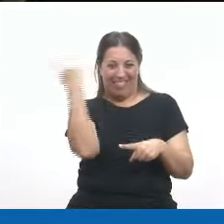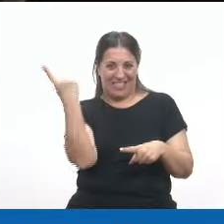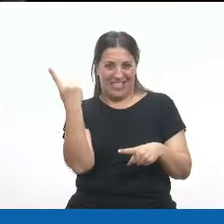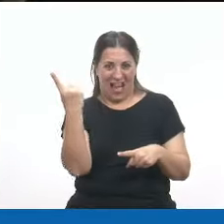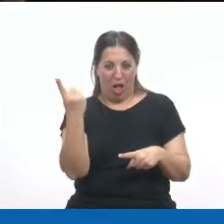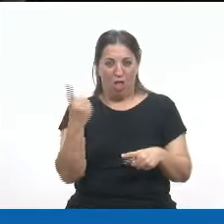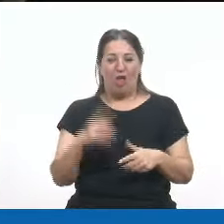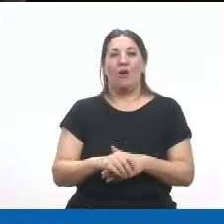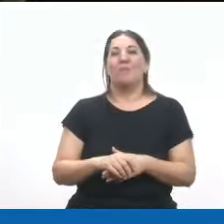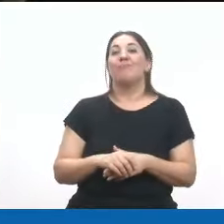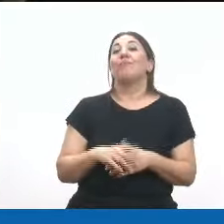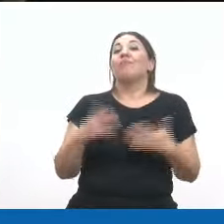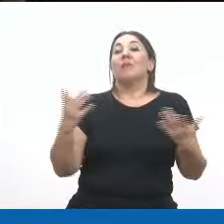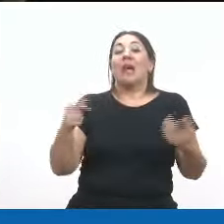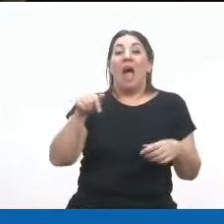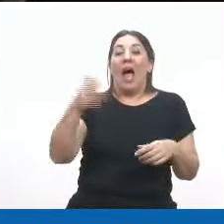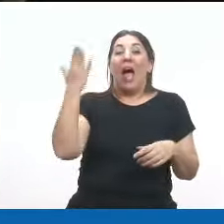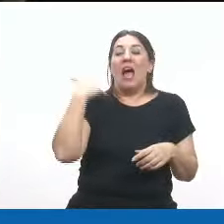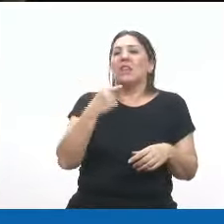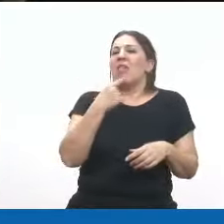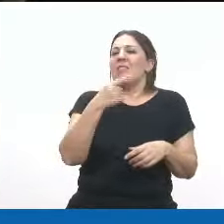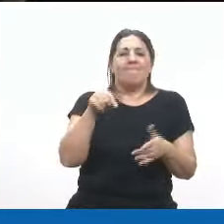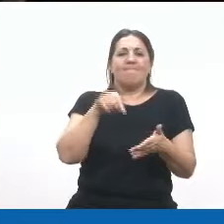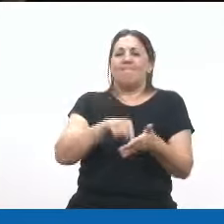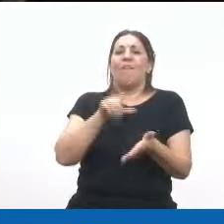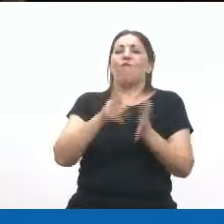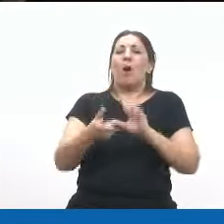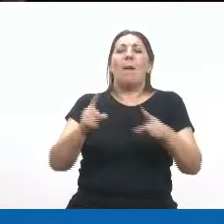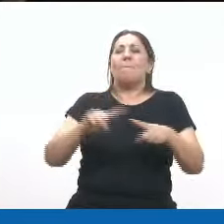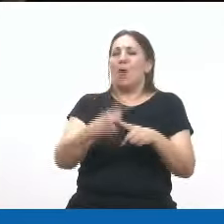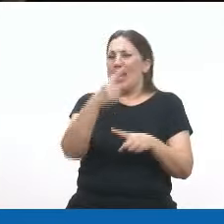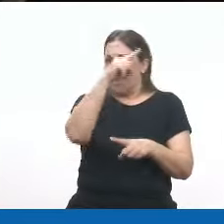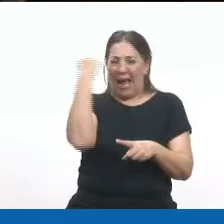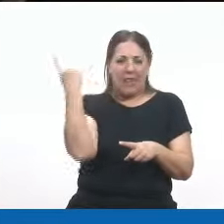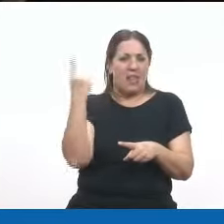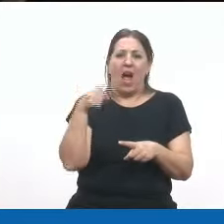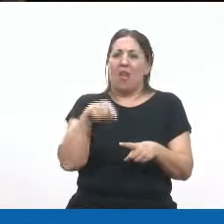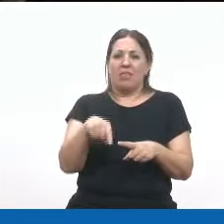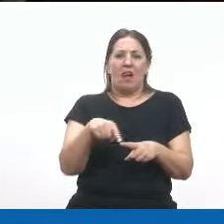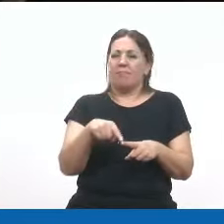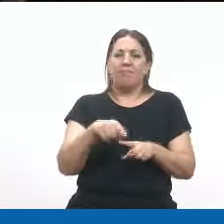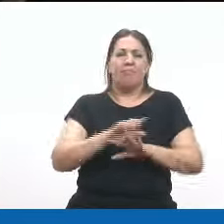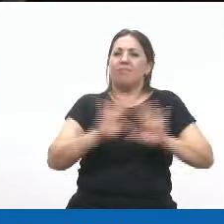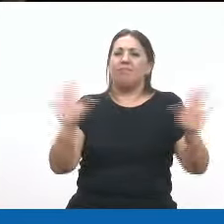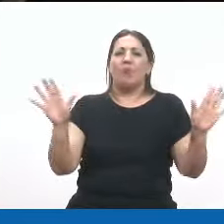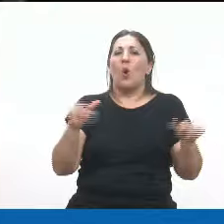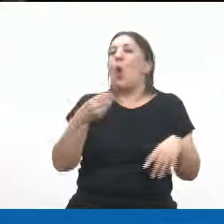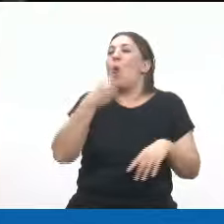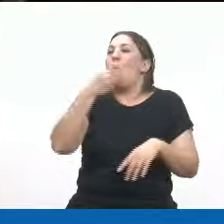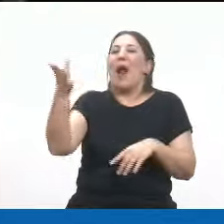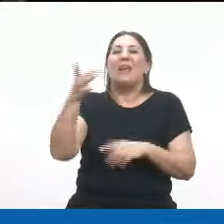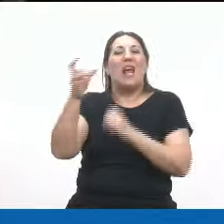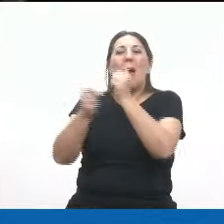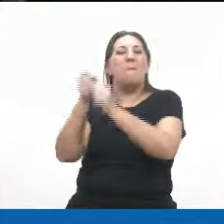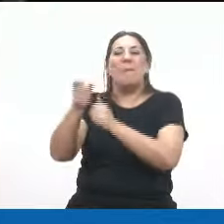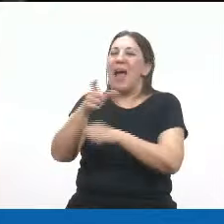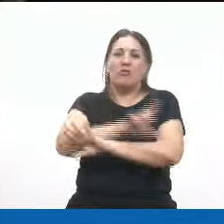momento el legislativo dijo Esto es una política de estado y no va a quedar merc a Merced de cualquier ejecutivo su